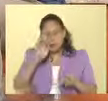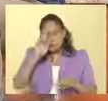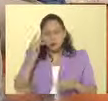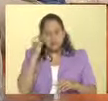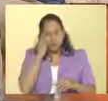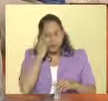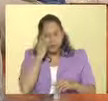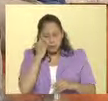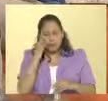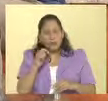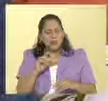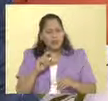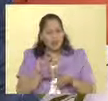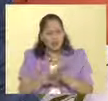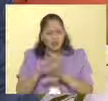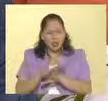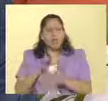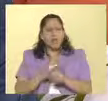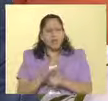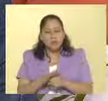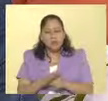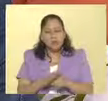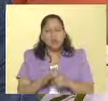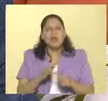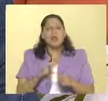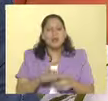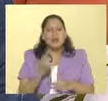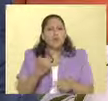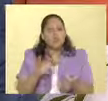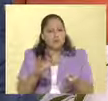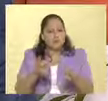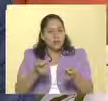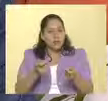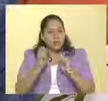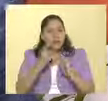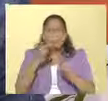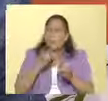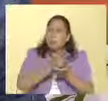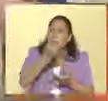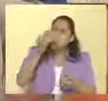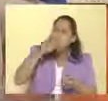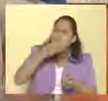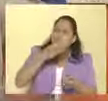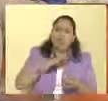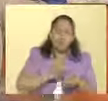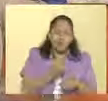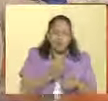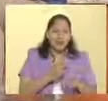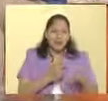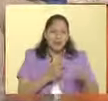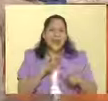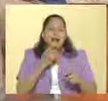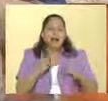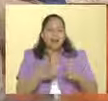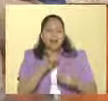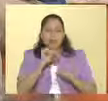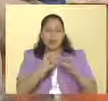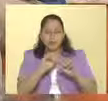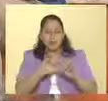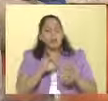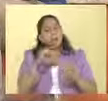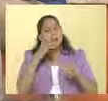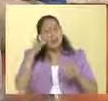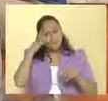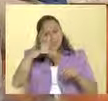hacer planes, algo está pasando aquí que estuvo muy bien, ¿por qué me dieron el premio? Y ¿no? Sin embargo, ¿va a haber algún día que ya los vamos a poder dejar solos, que